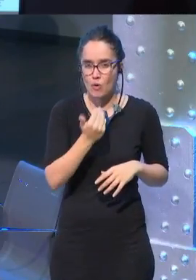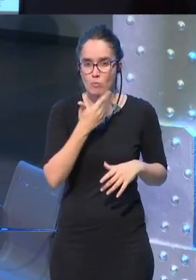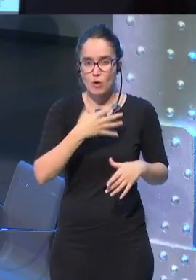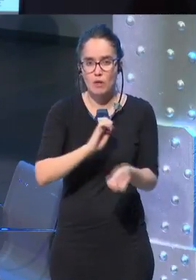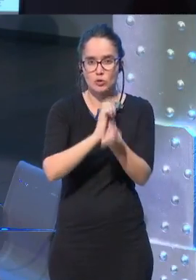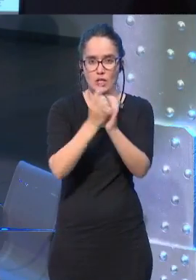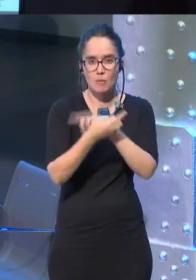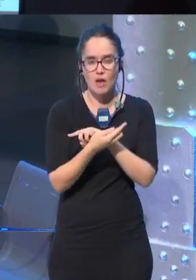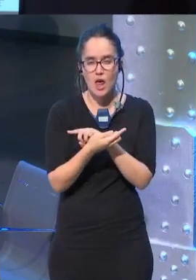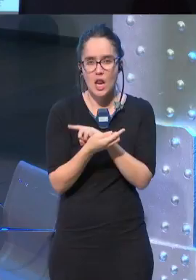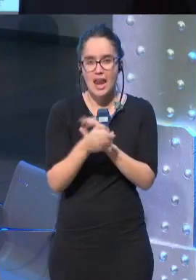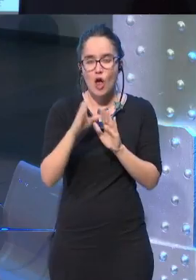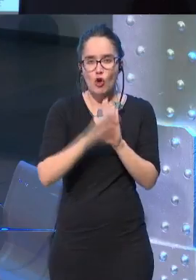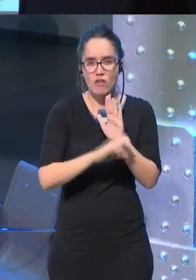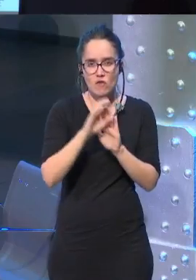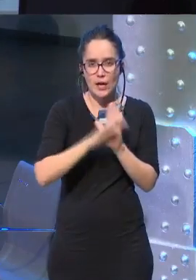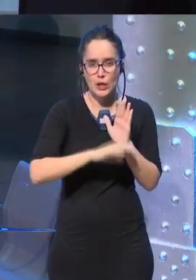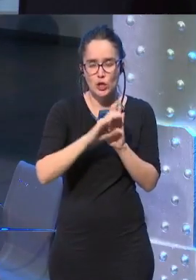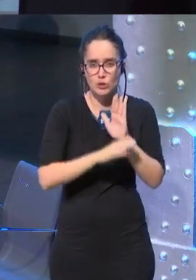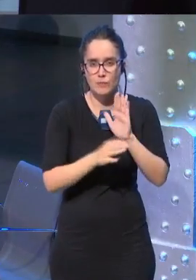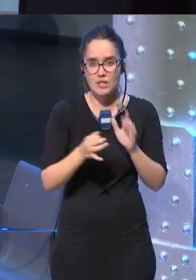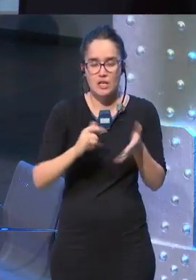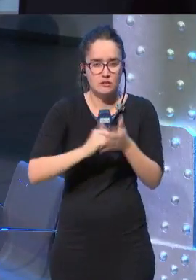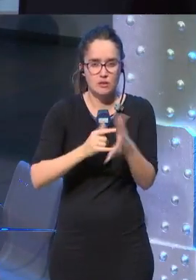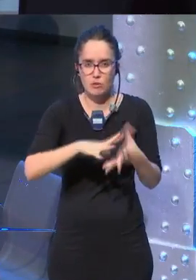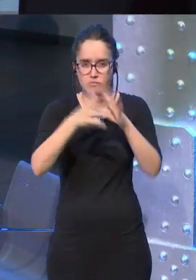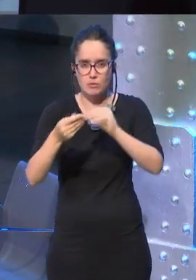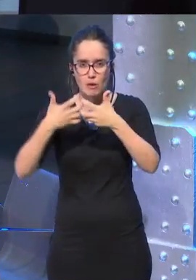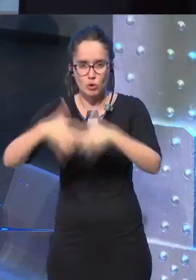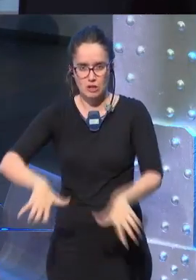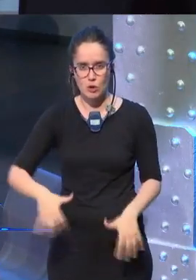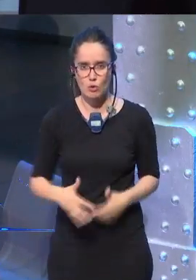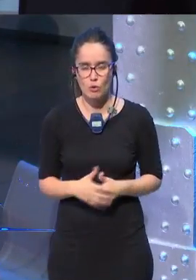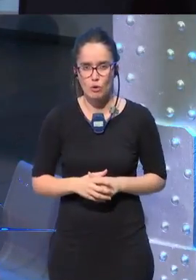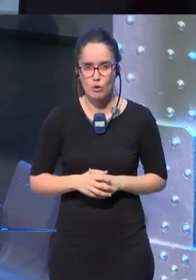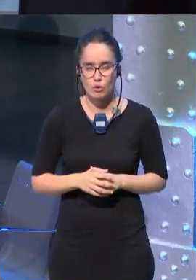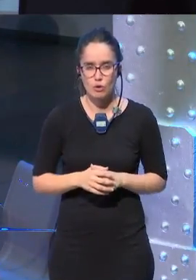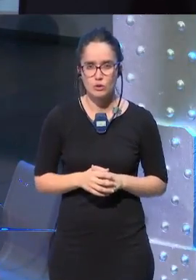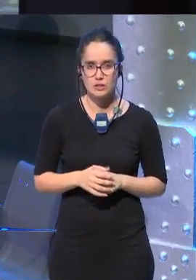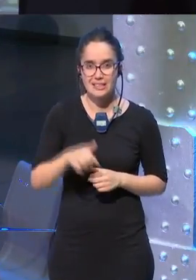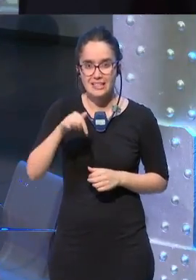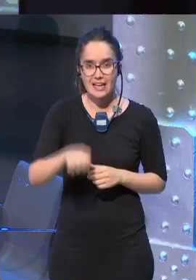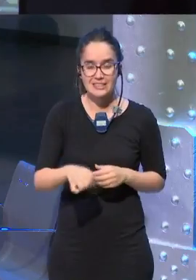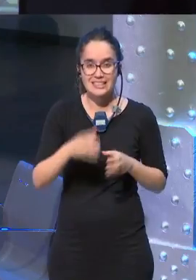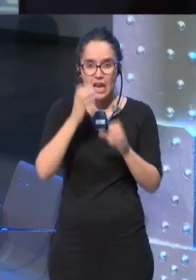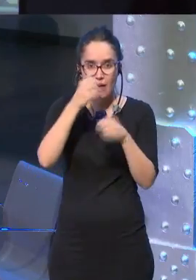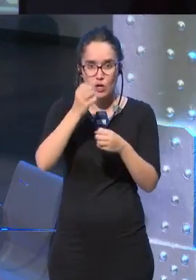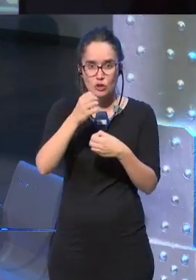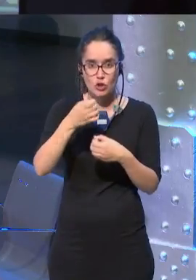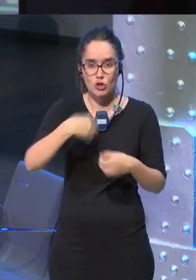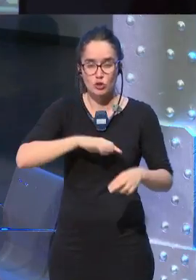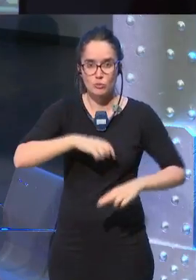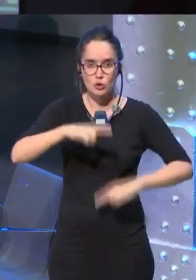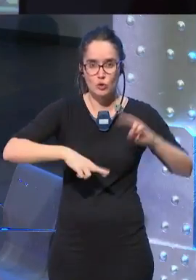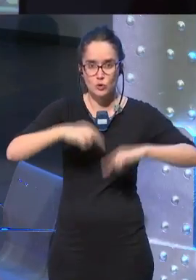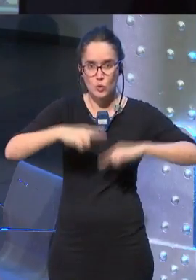podemos cambiar la codificación y el sistema se adapta automáticamente. Este es el laboratorio donde lo hemos